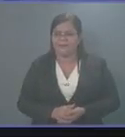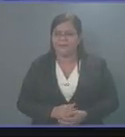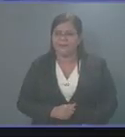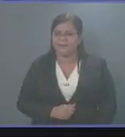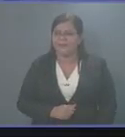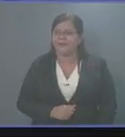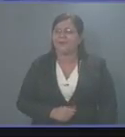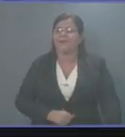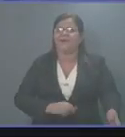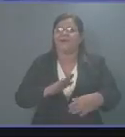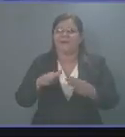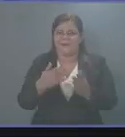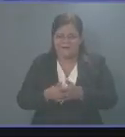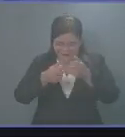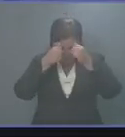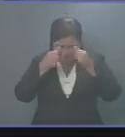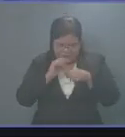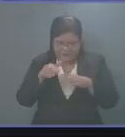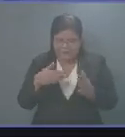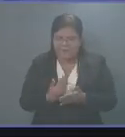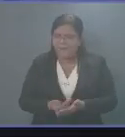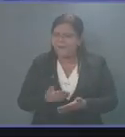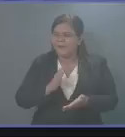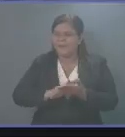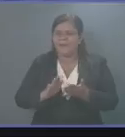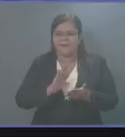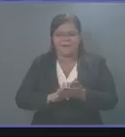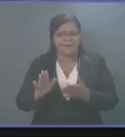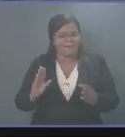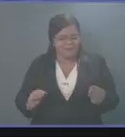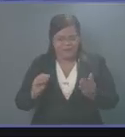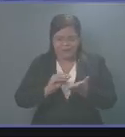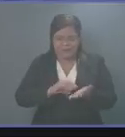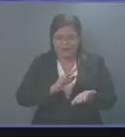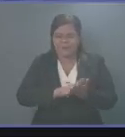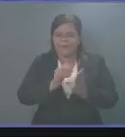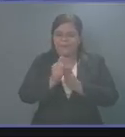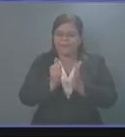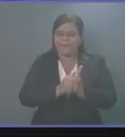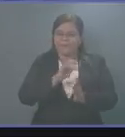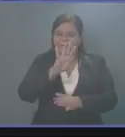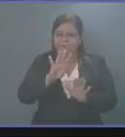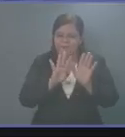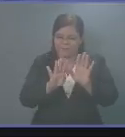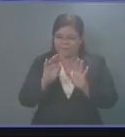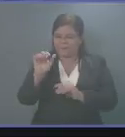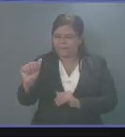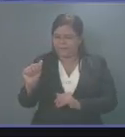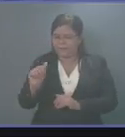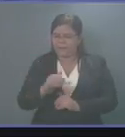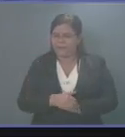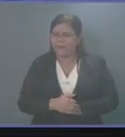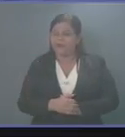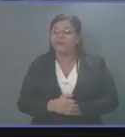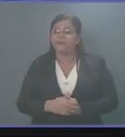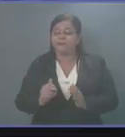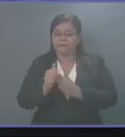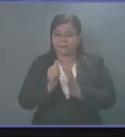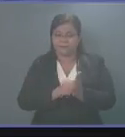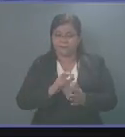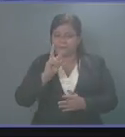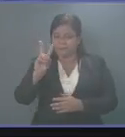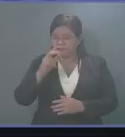y créditos a la producción, los cuales están estipulados en el artículo 49A. Artículo